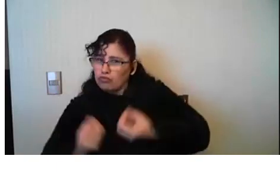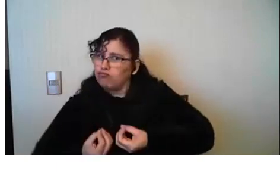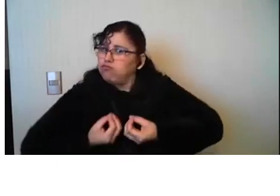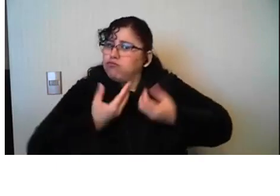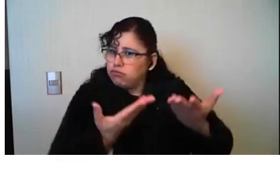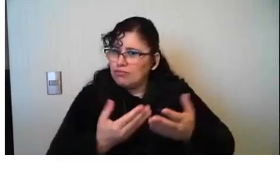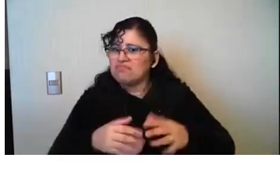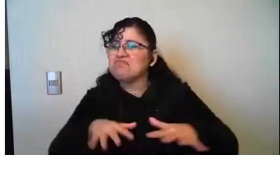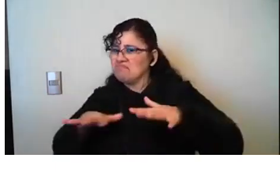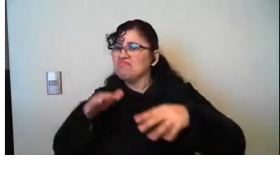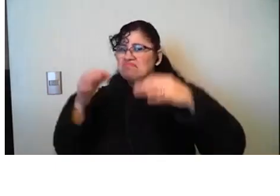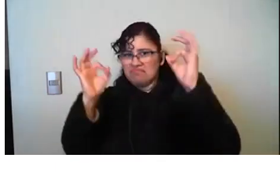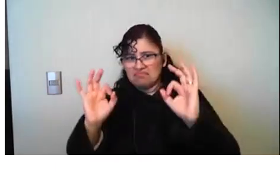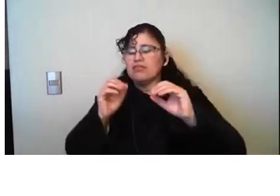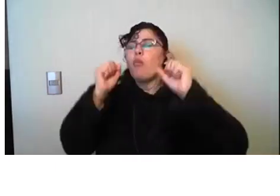¿Ya?